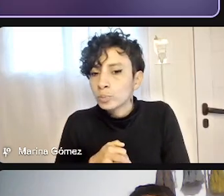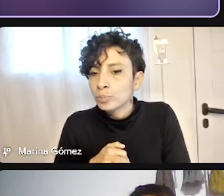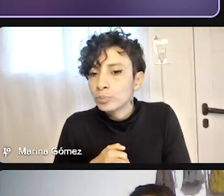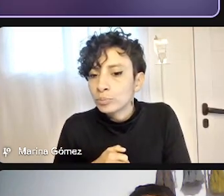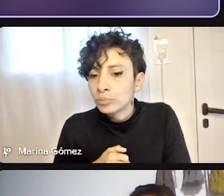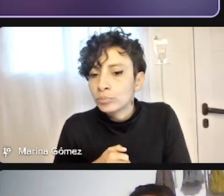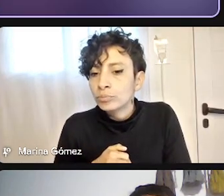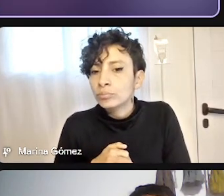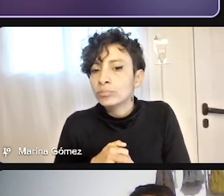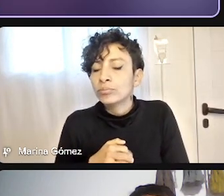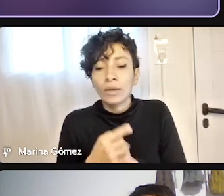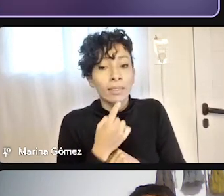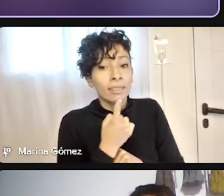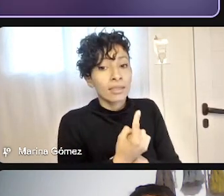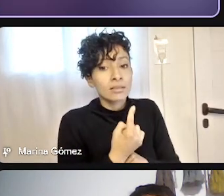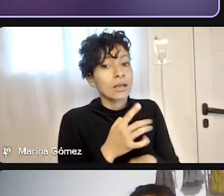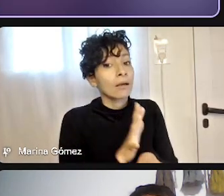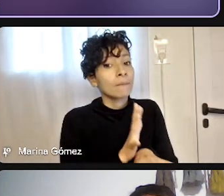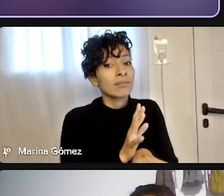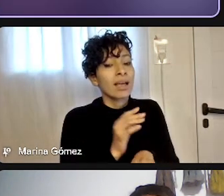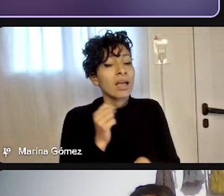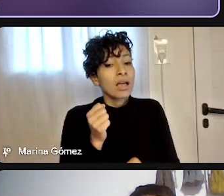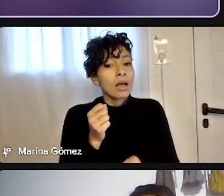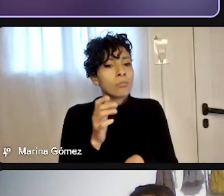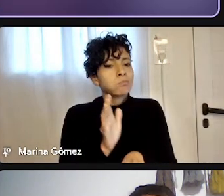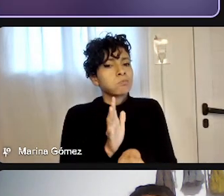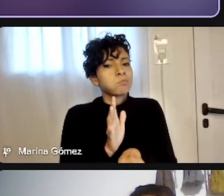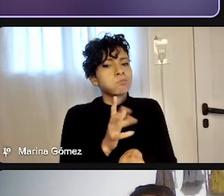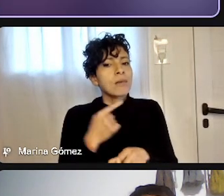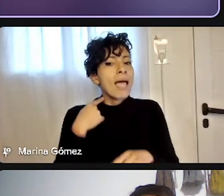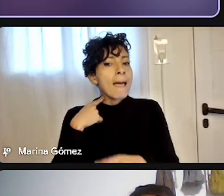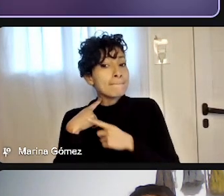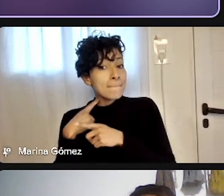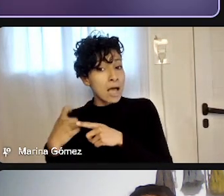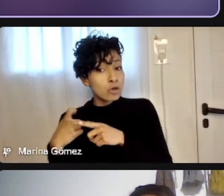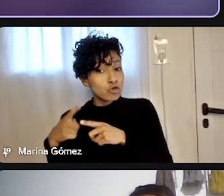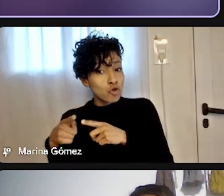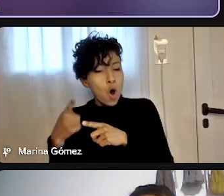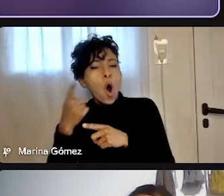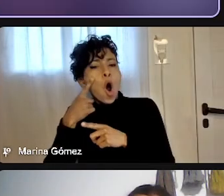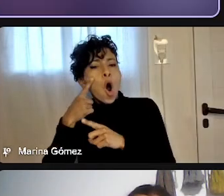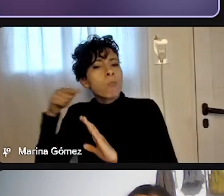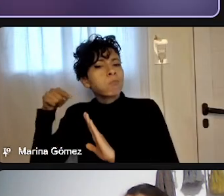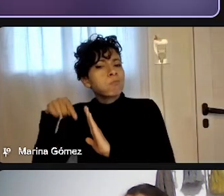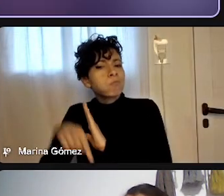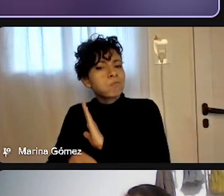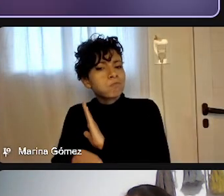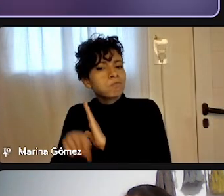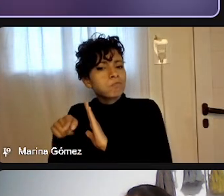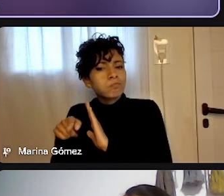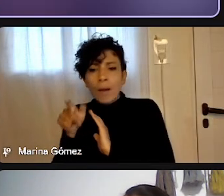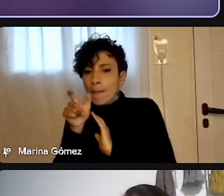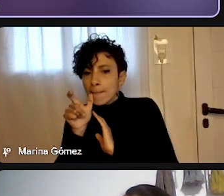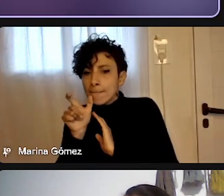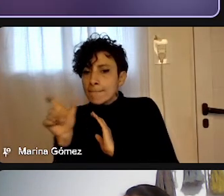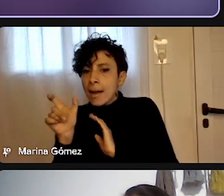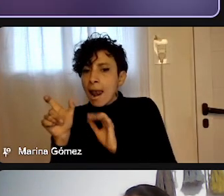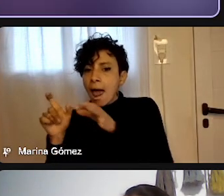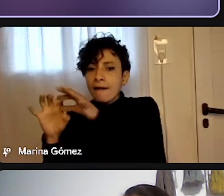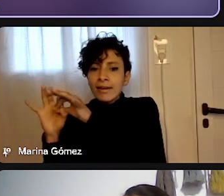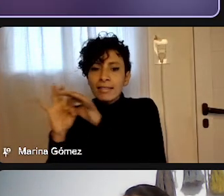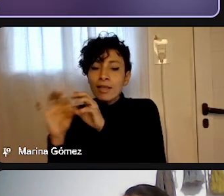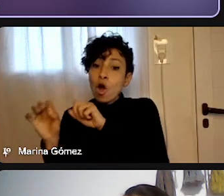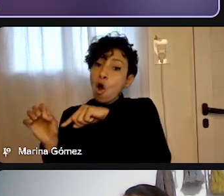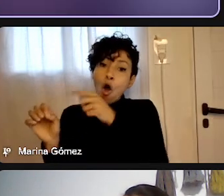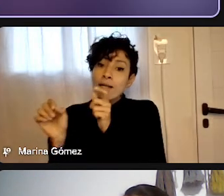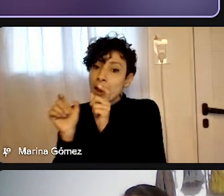Dice, aquí es importante reconocer que el análisis del español, una palabra adquiere significado a partir de la relación con otras